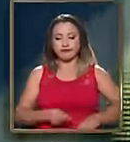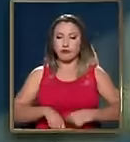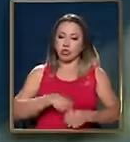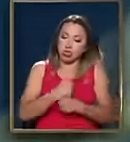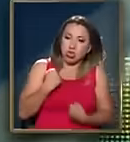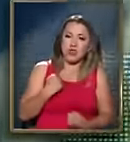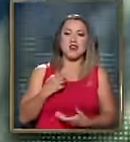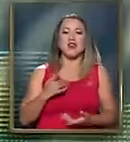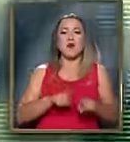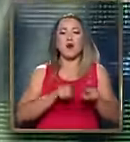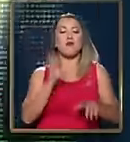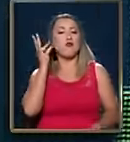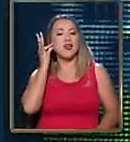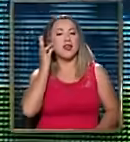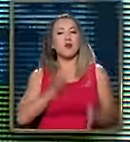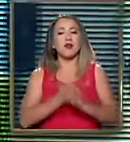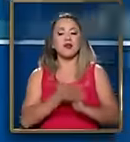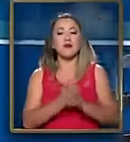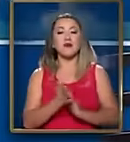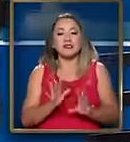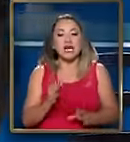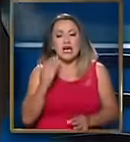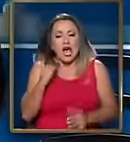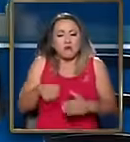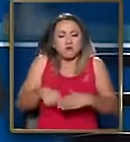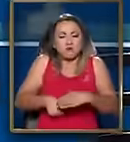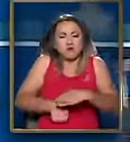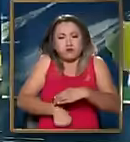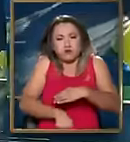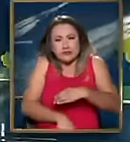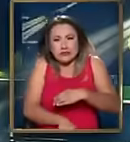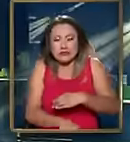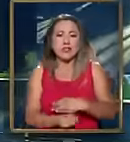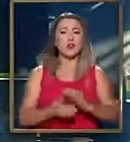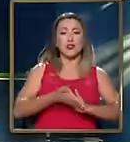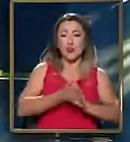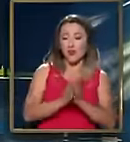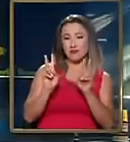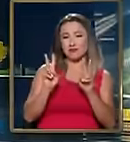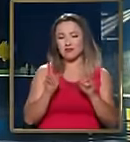cosas que le dan a las mujeres cuando ya van a ser la guagua, todo ese asunto,